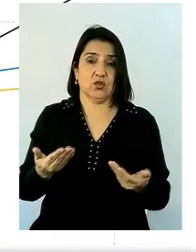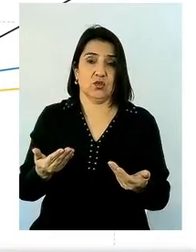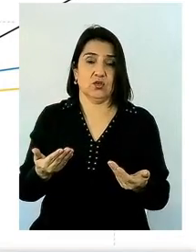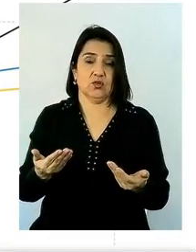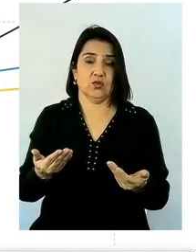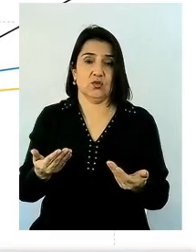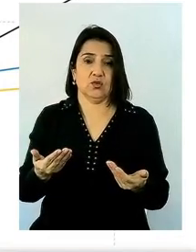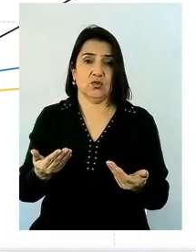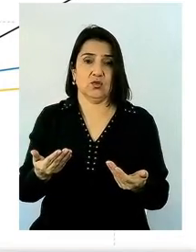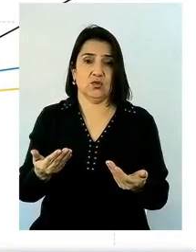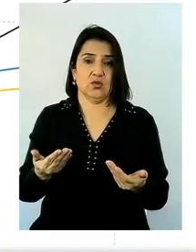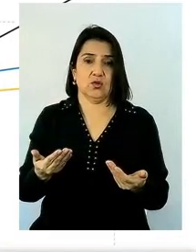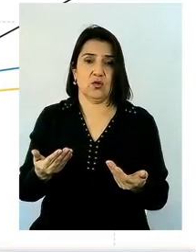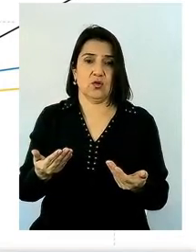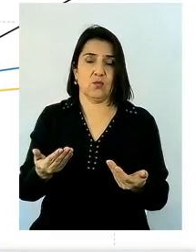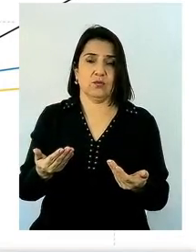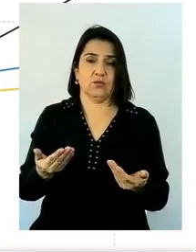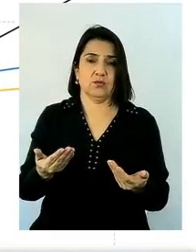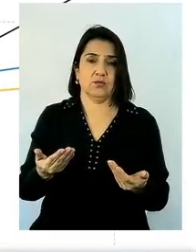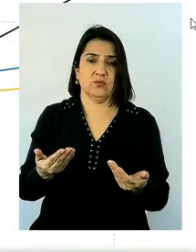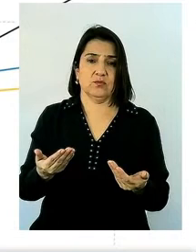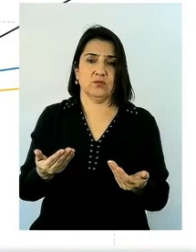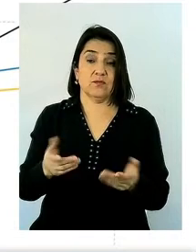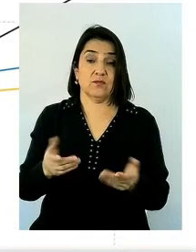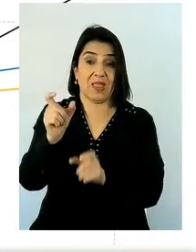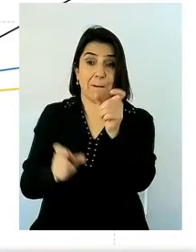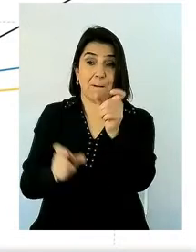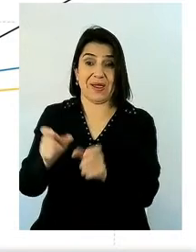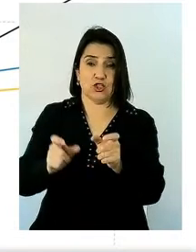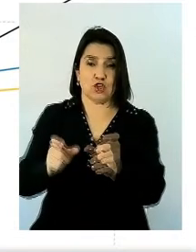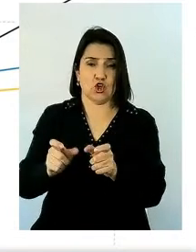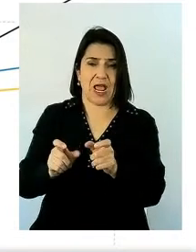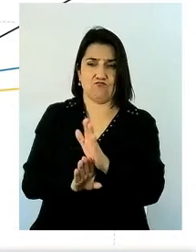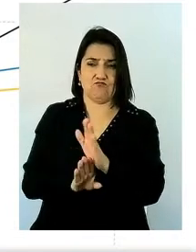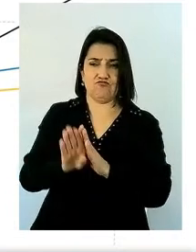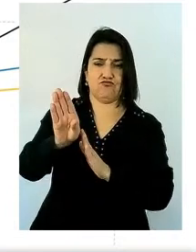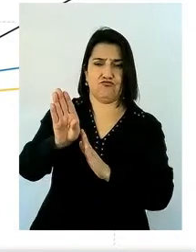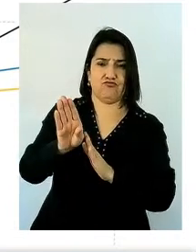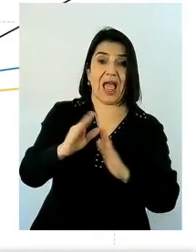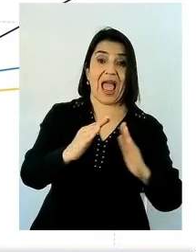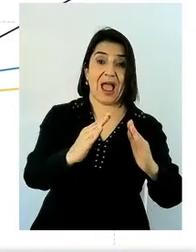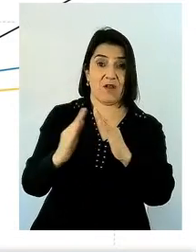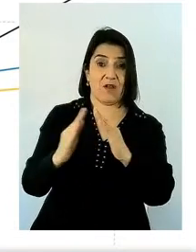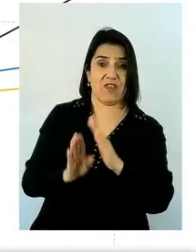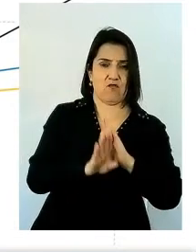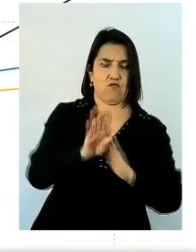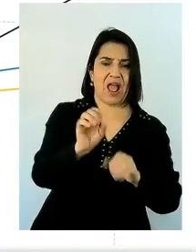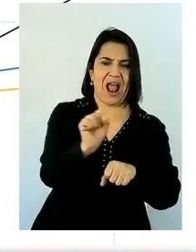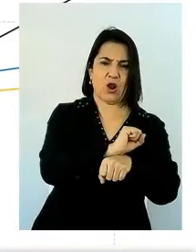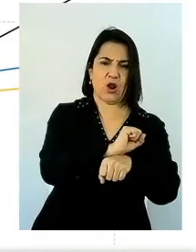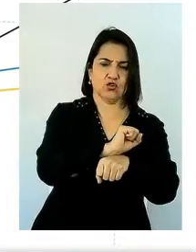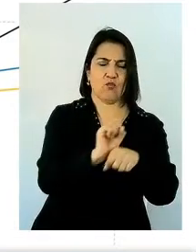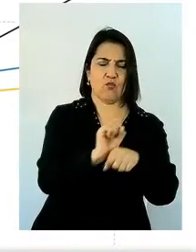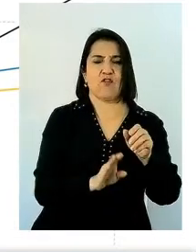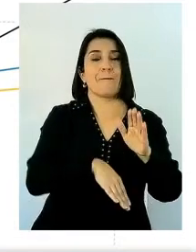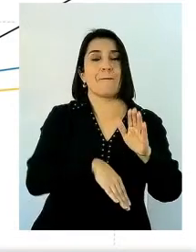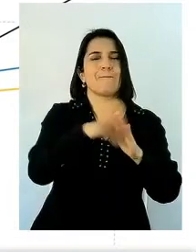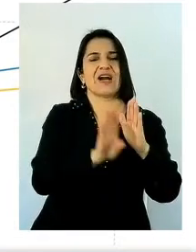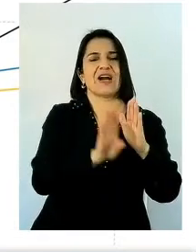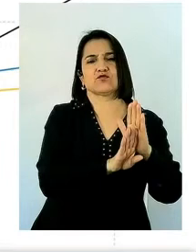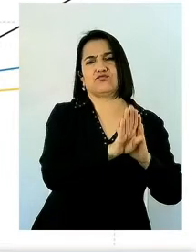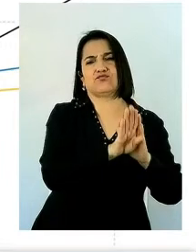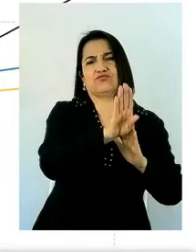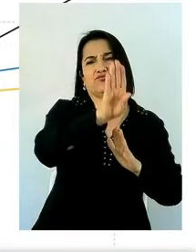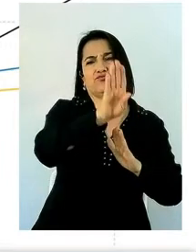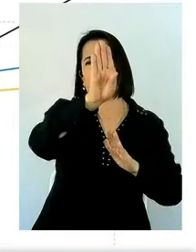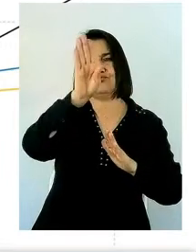ambos, tanto población como el número de viviendas, pero el número de automóviles ha crecido desacoplado